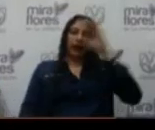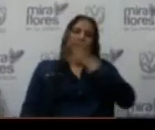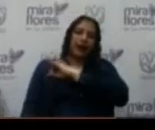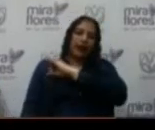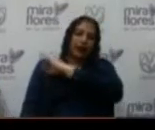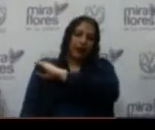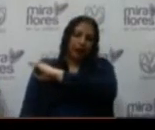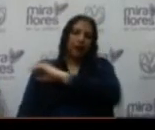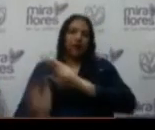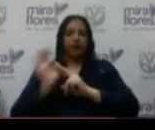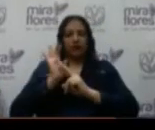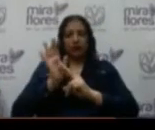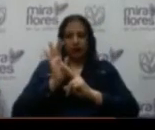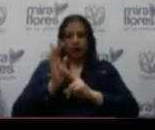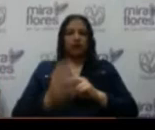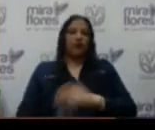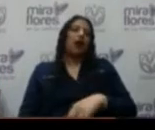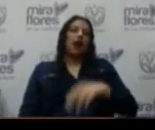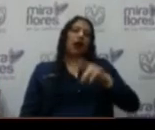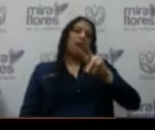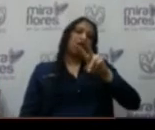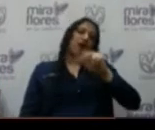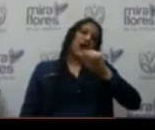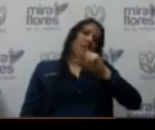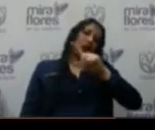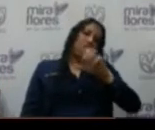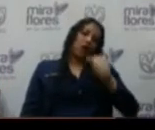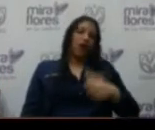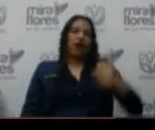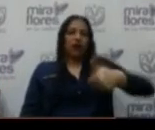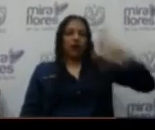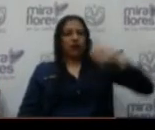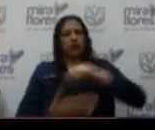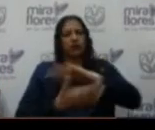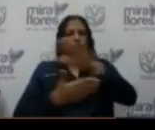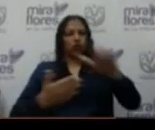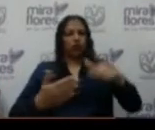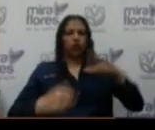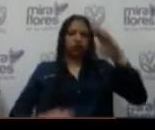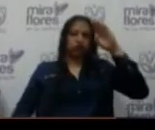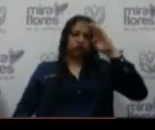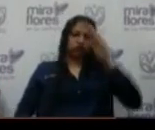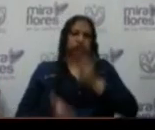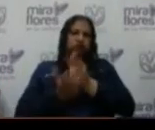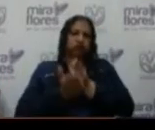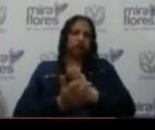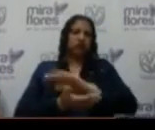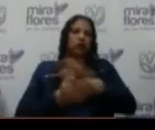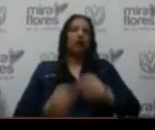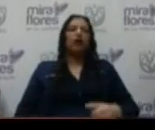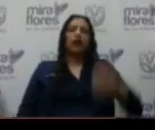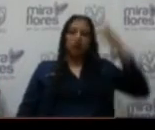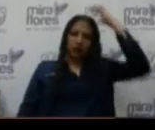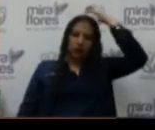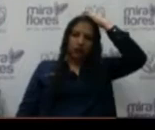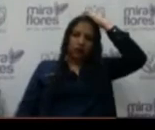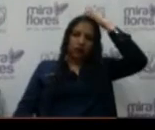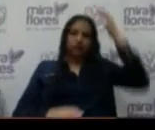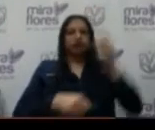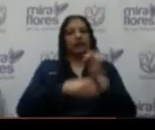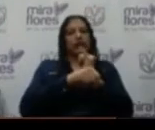José Paredes Lora, Jefe del Comando Conjunto de las Fuerzas Armadas. Monseñor Luis Bambarén